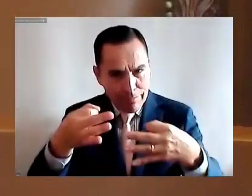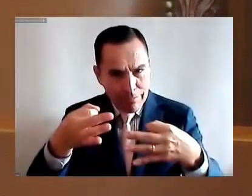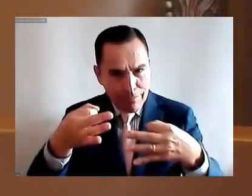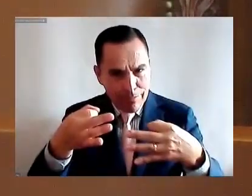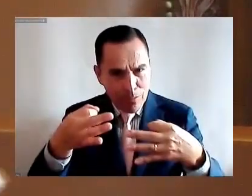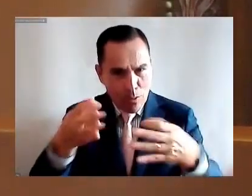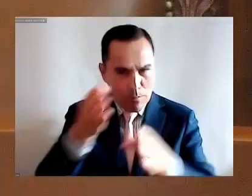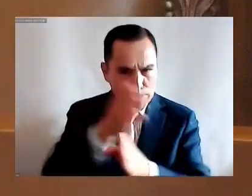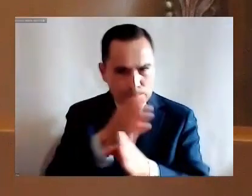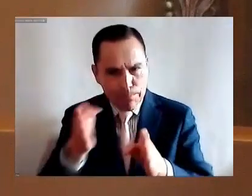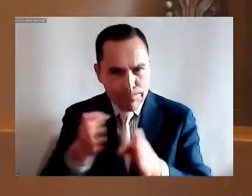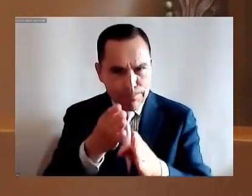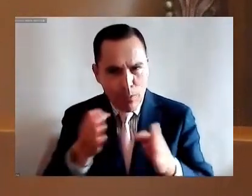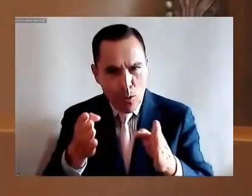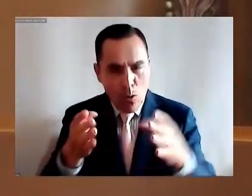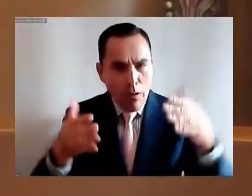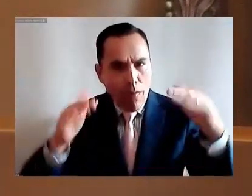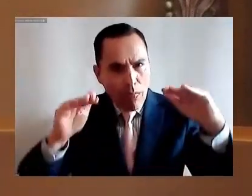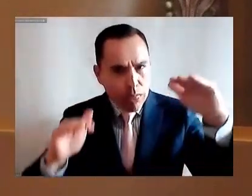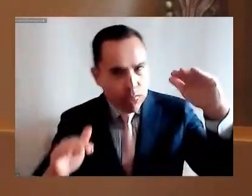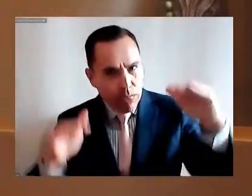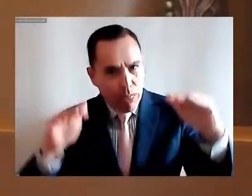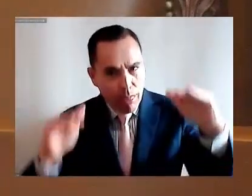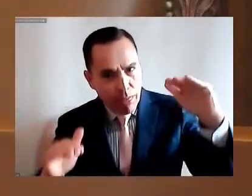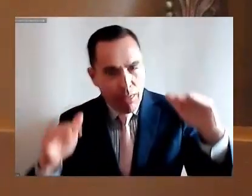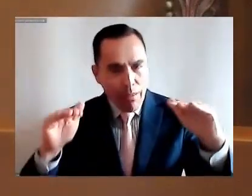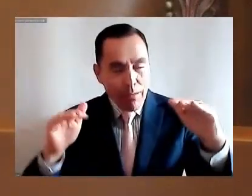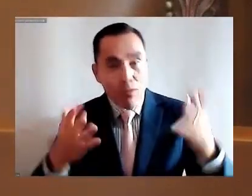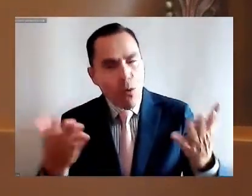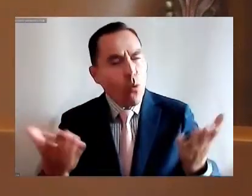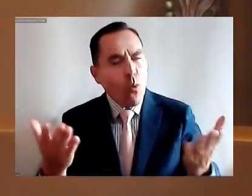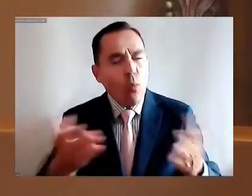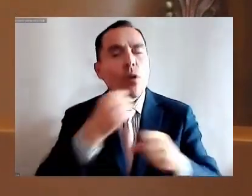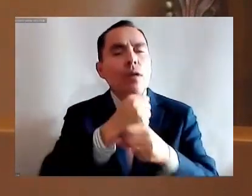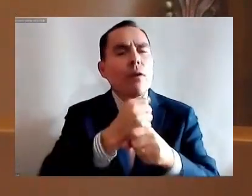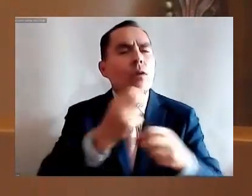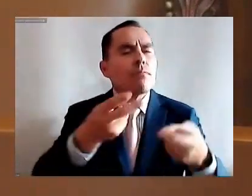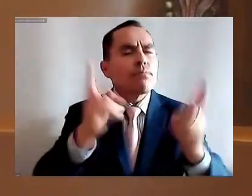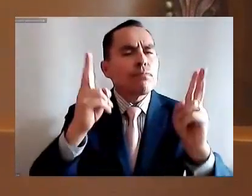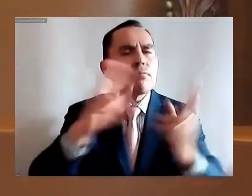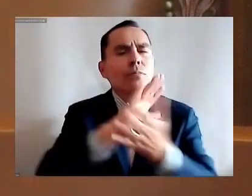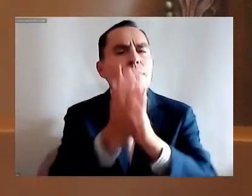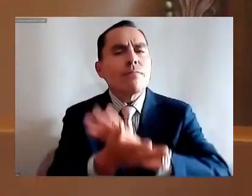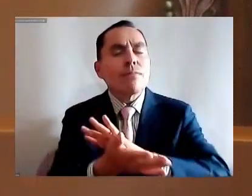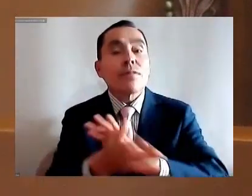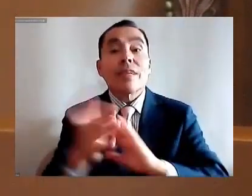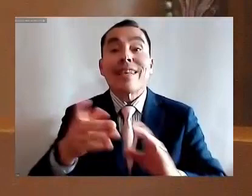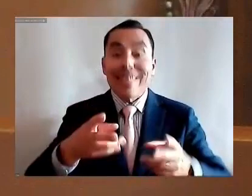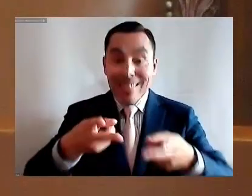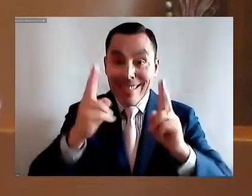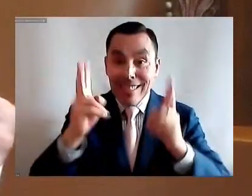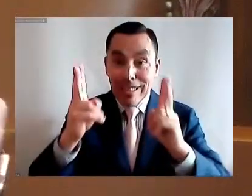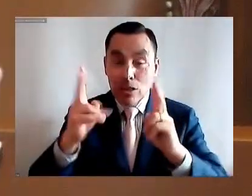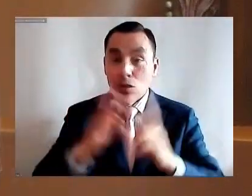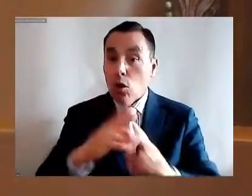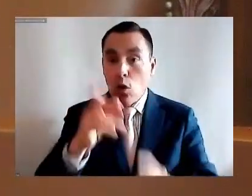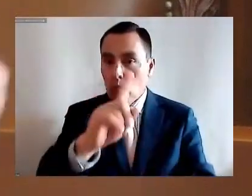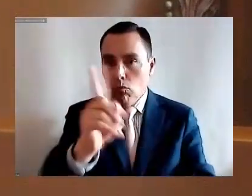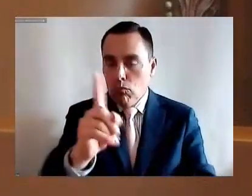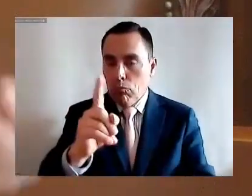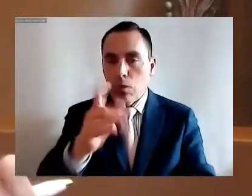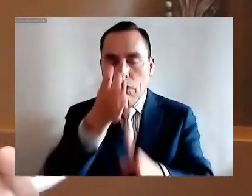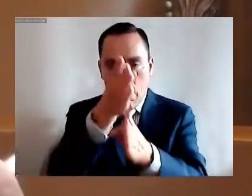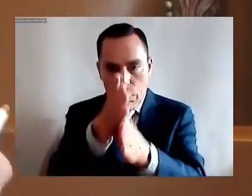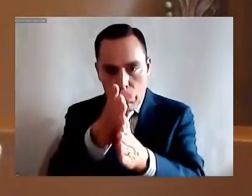trabajo en teoría del derecho, digamos, en general, que llega a la conclusión de que el derecho no es neutro, pero esa reflexión en general ha